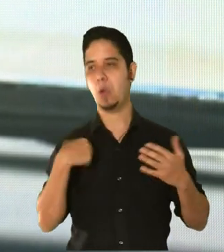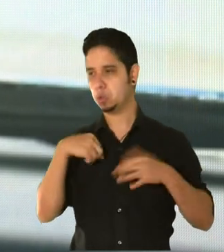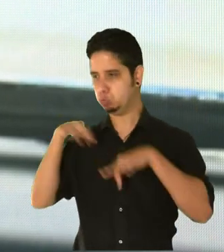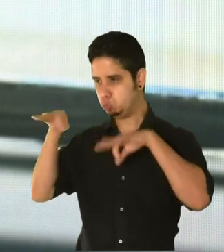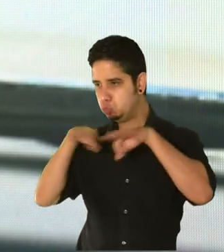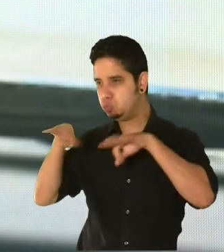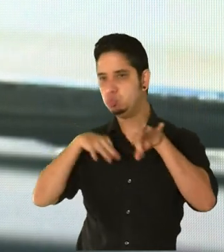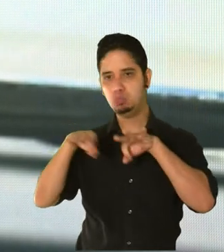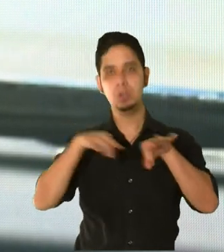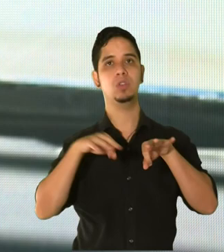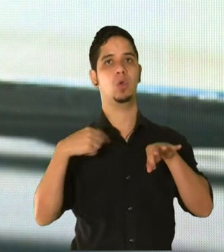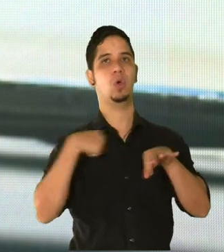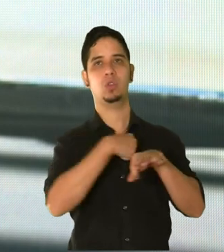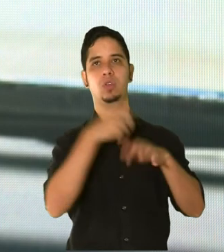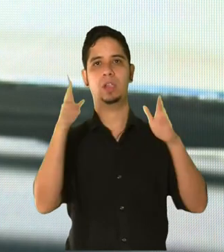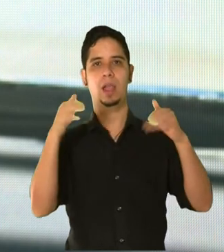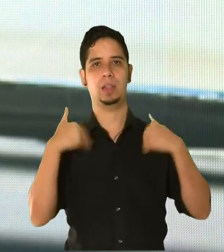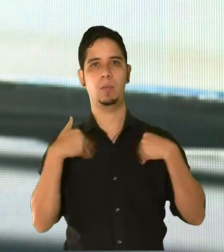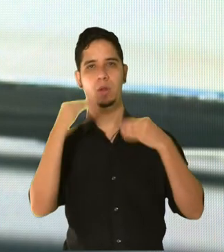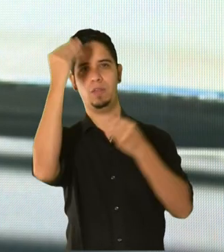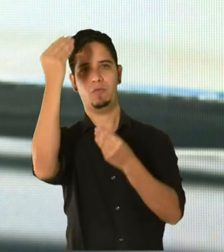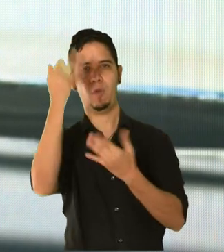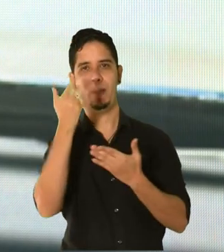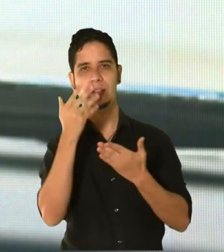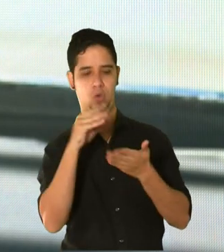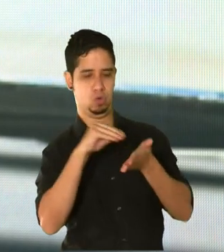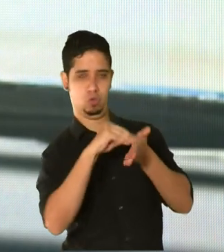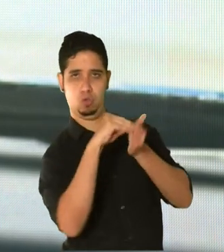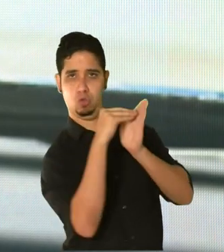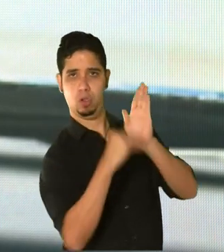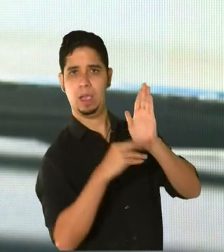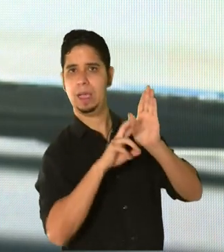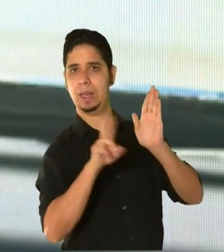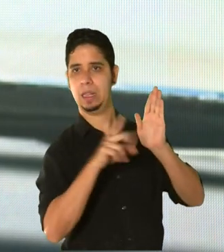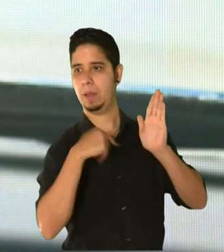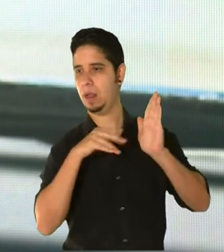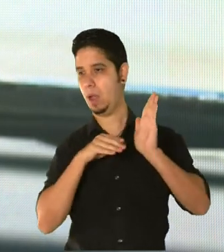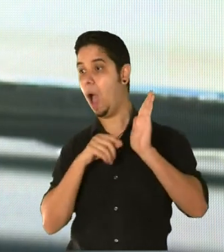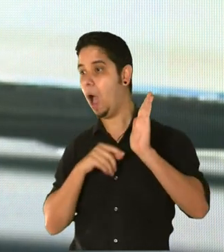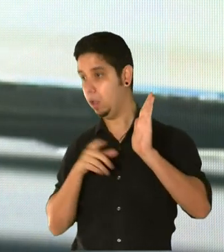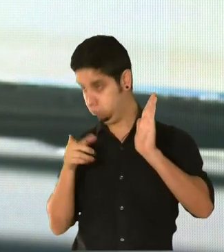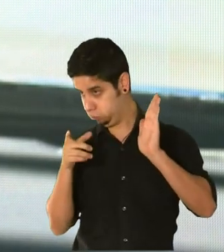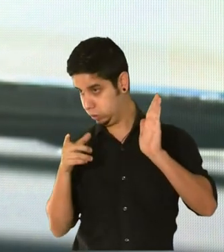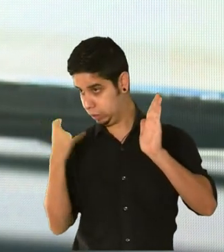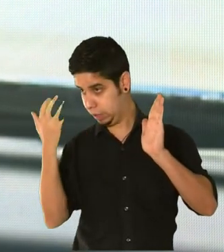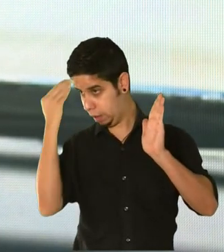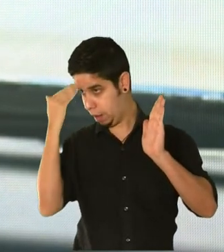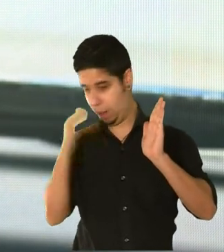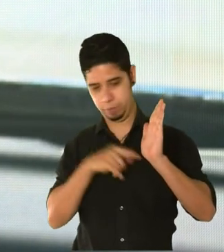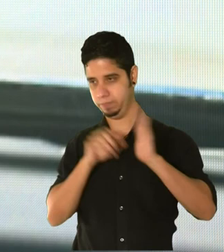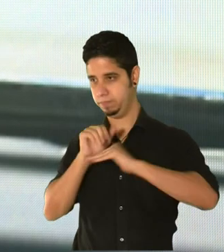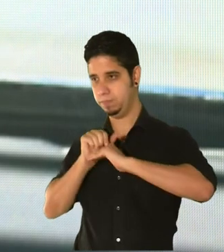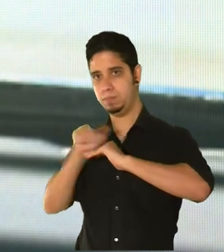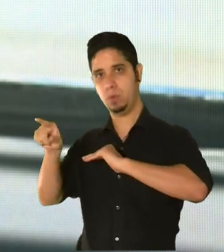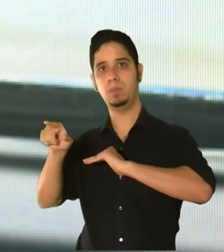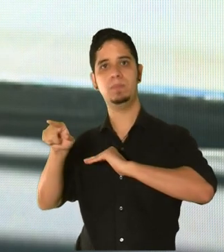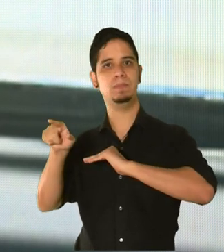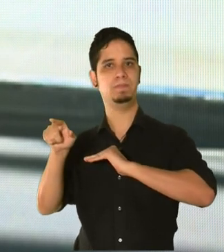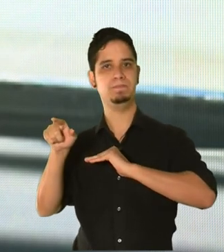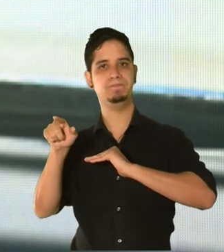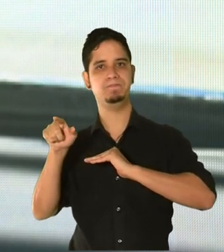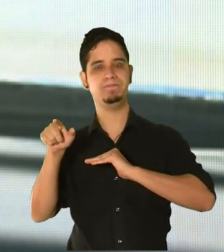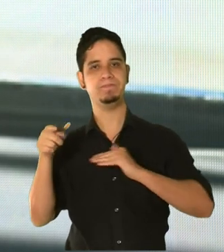información para enviarle este personalizado a la persona para que pueda sentirse seguro que es y planifican tener ese uranio sur